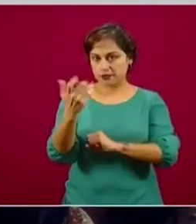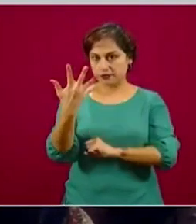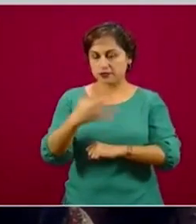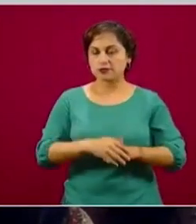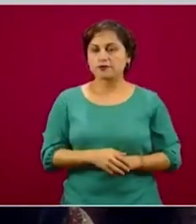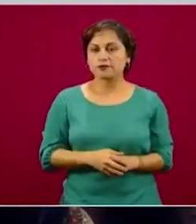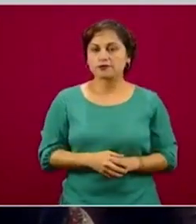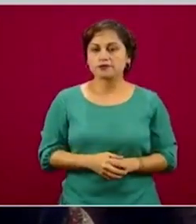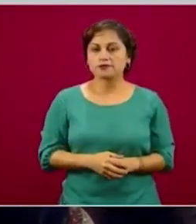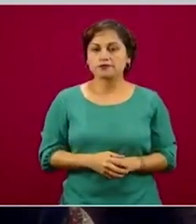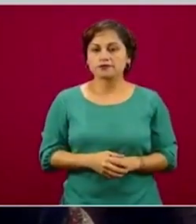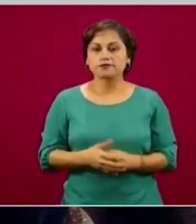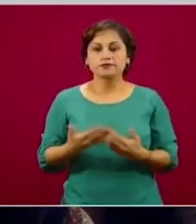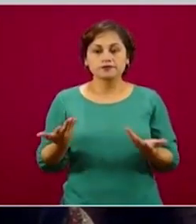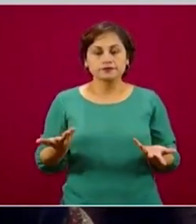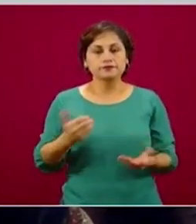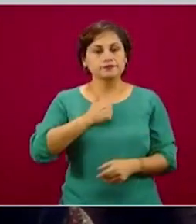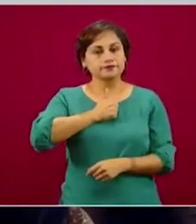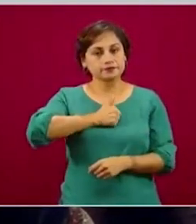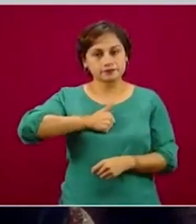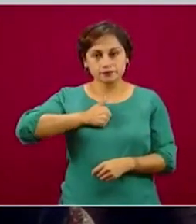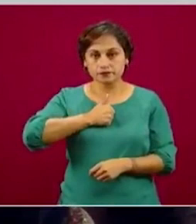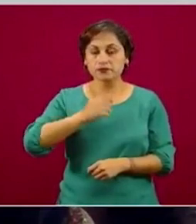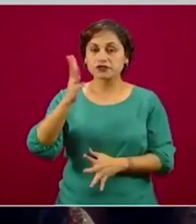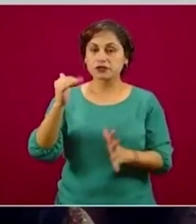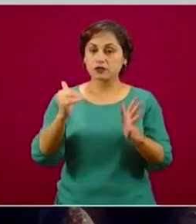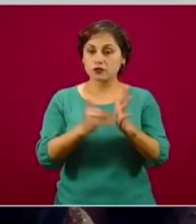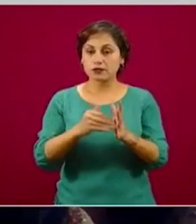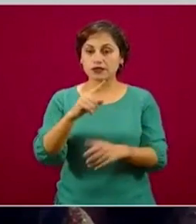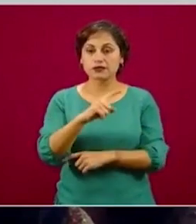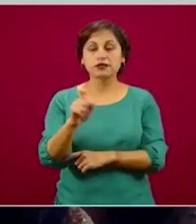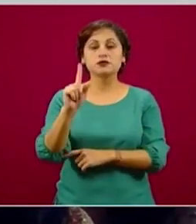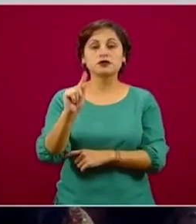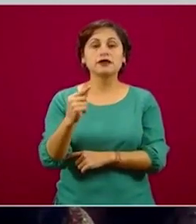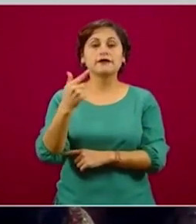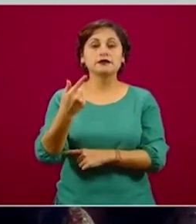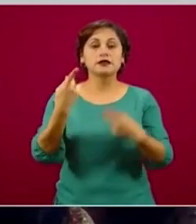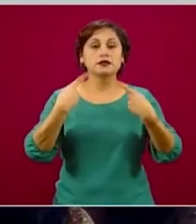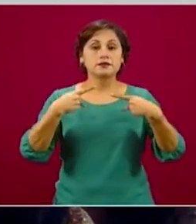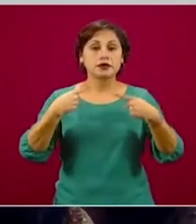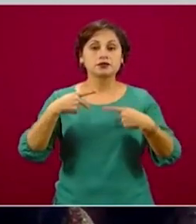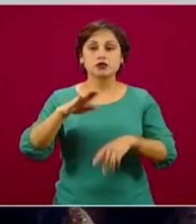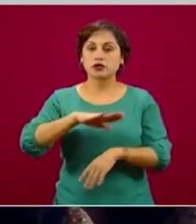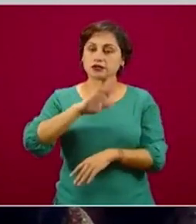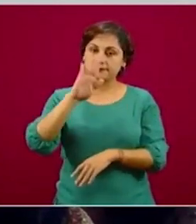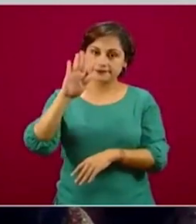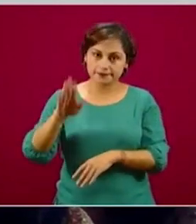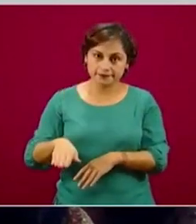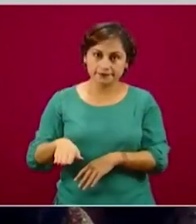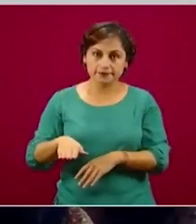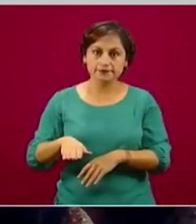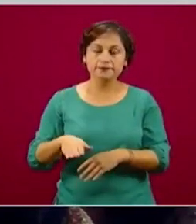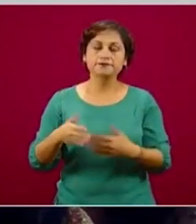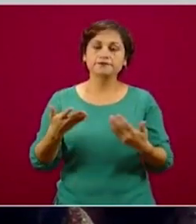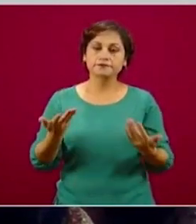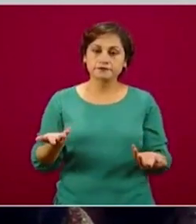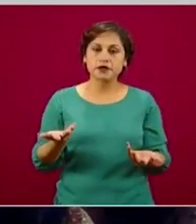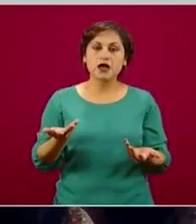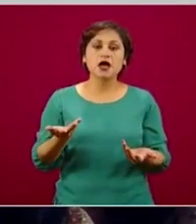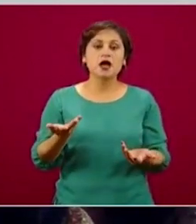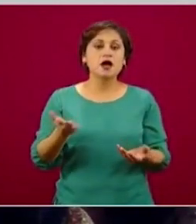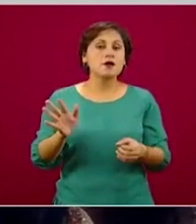muy desafortunadamente 5 mil 177 personas han perdido la vida por las complicaciones